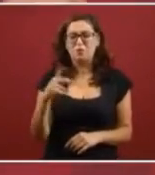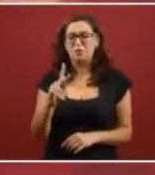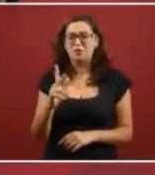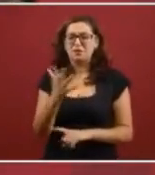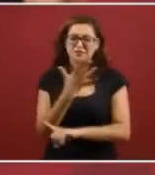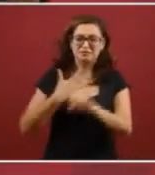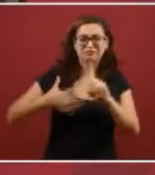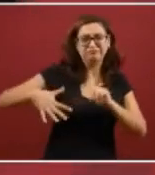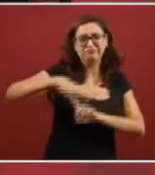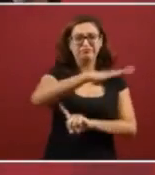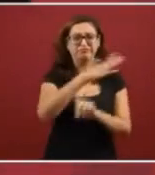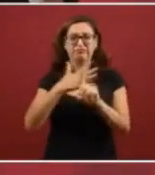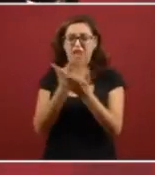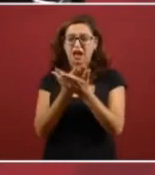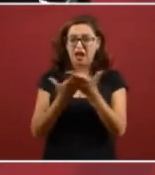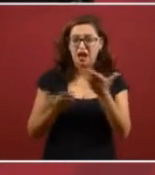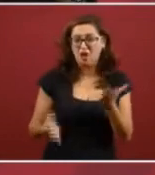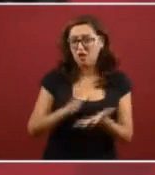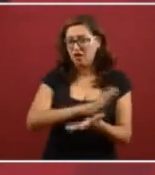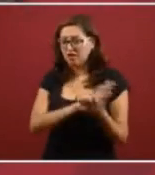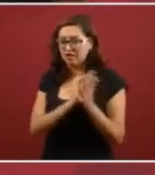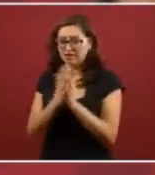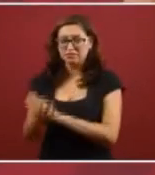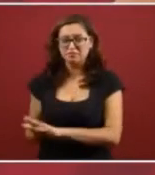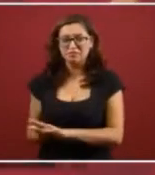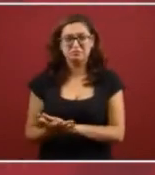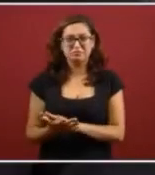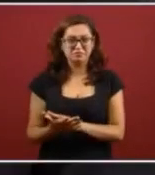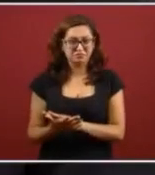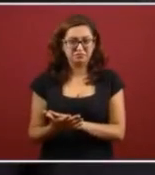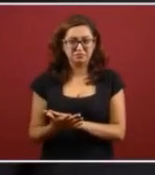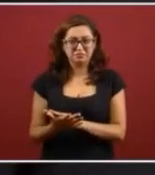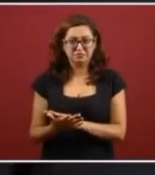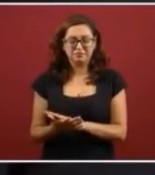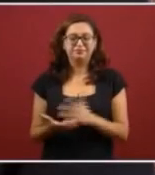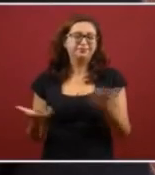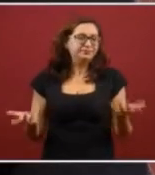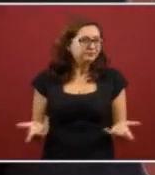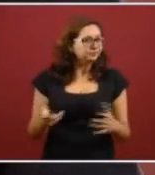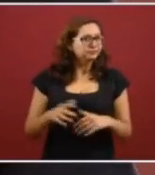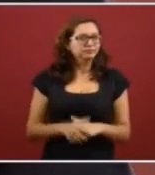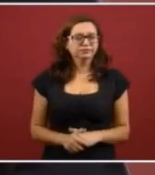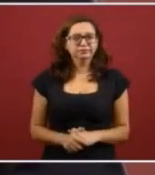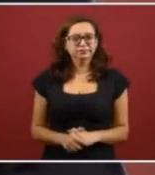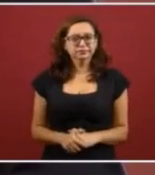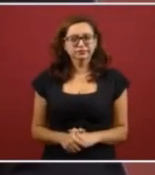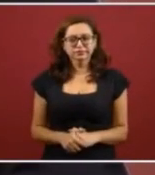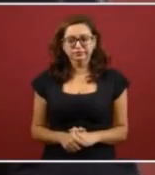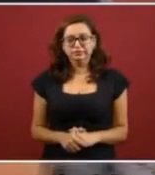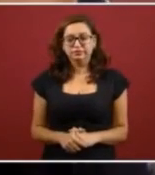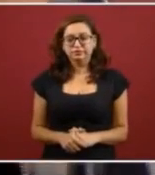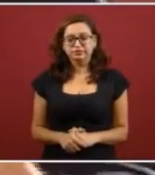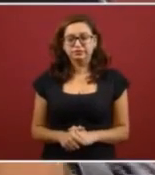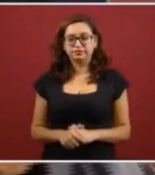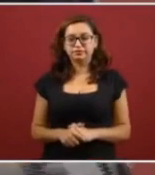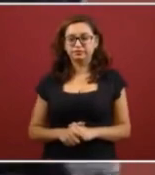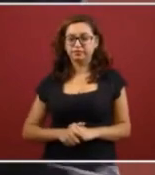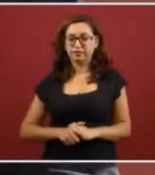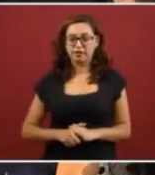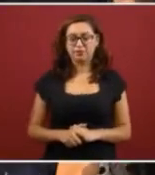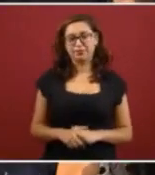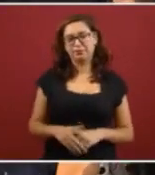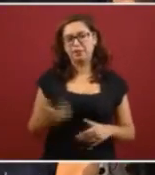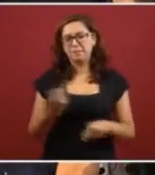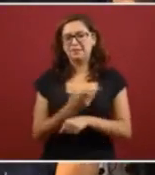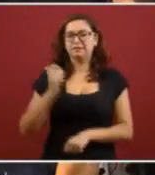there's an atmosphere of a change. Pues, ¿qué pasa cuando se cae en la Unión Soviética?